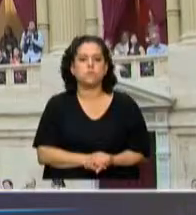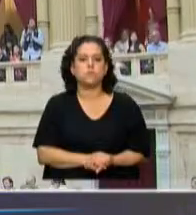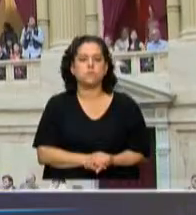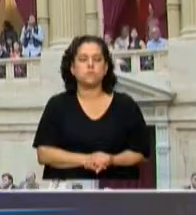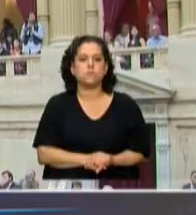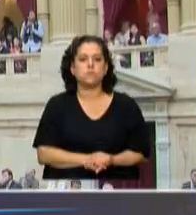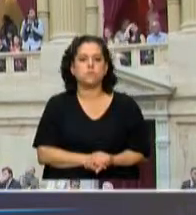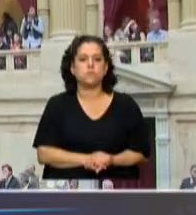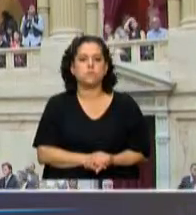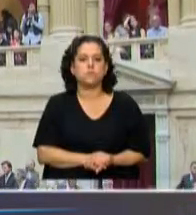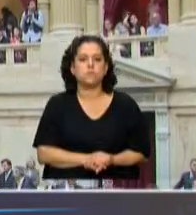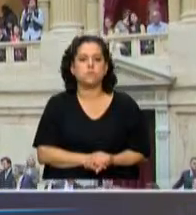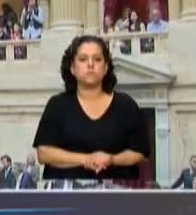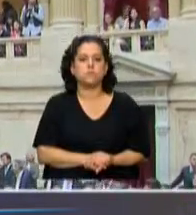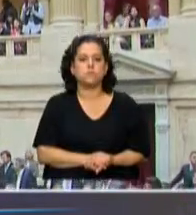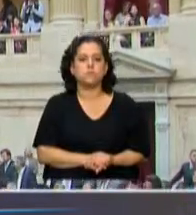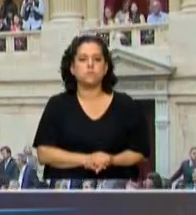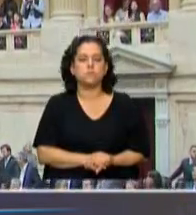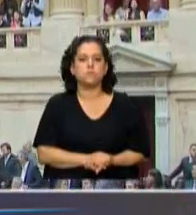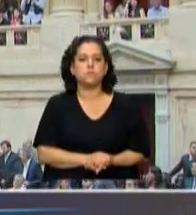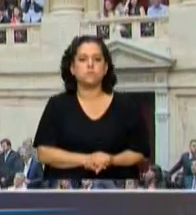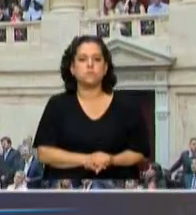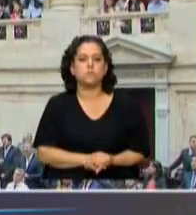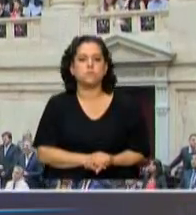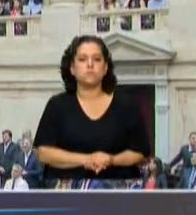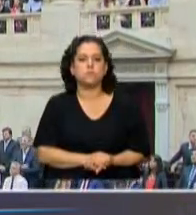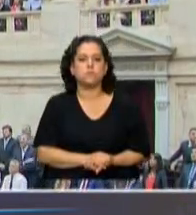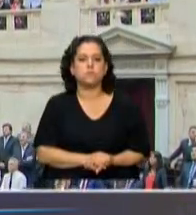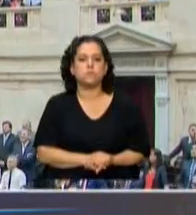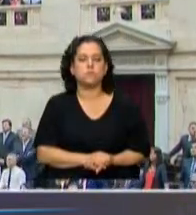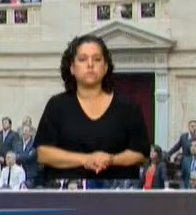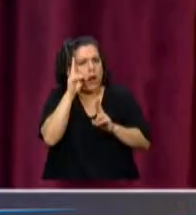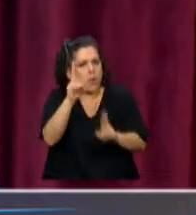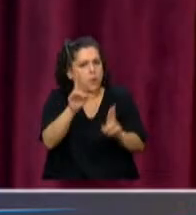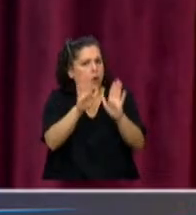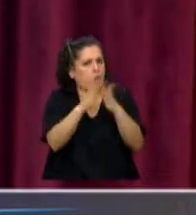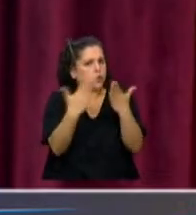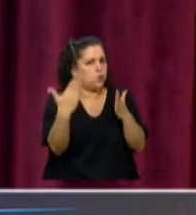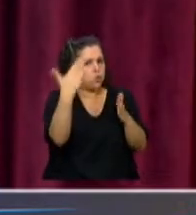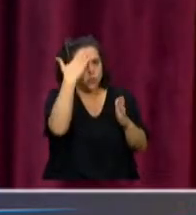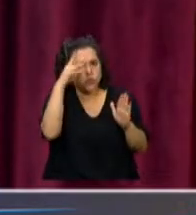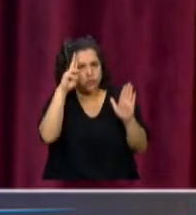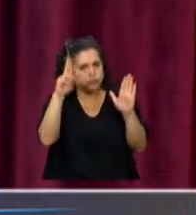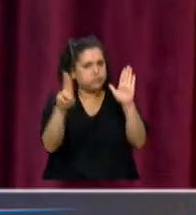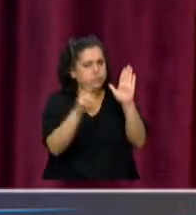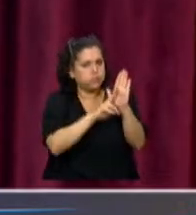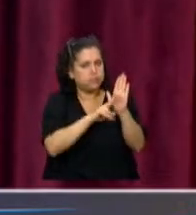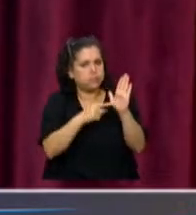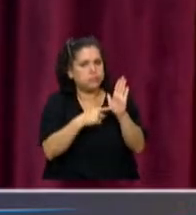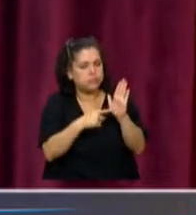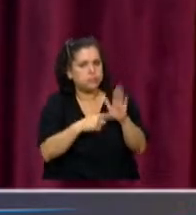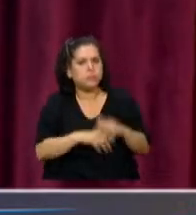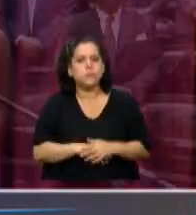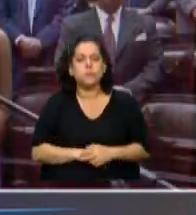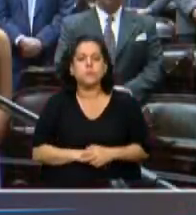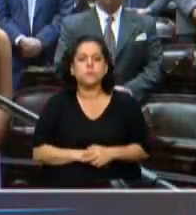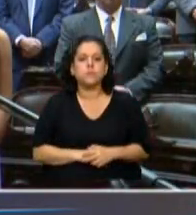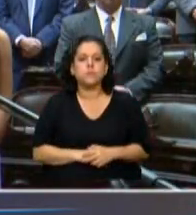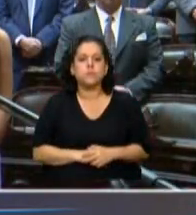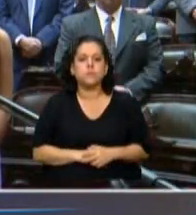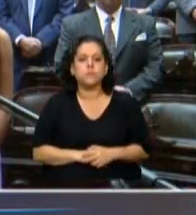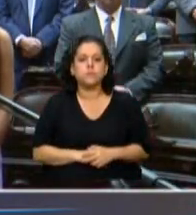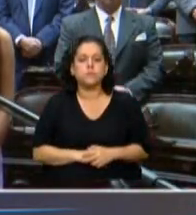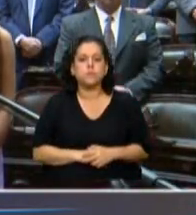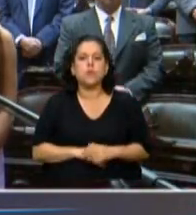Y en el caso específico de La Libertad Avanza, bueno, también como próximo oficialismo a partir del 10 de diciembre,